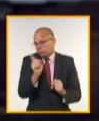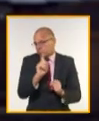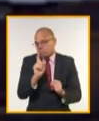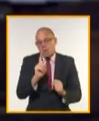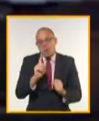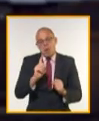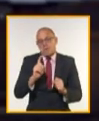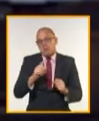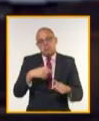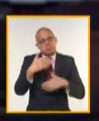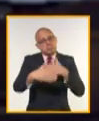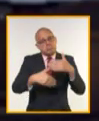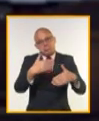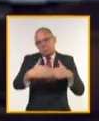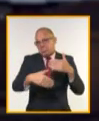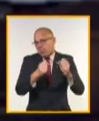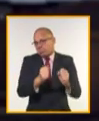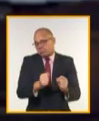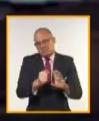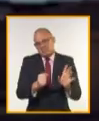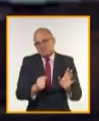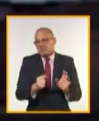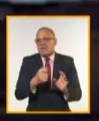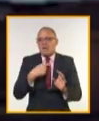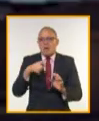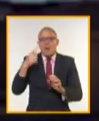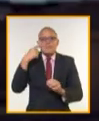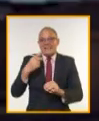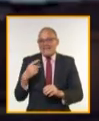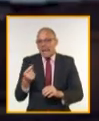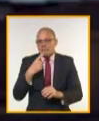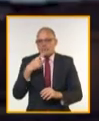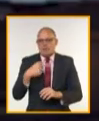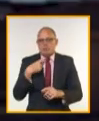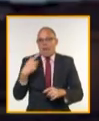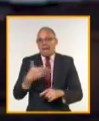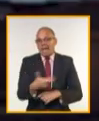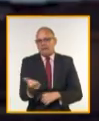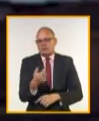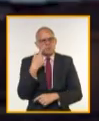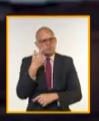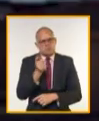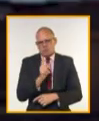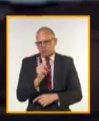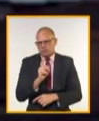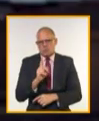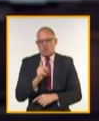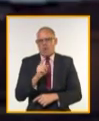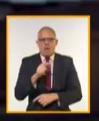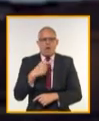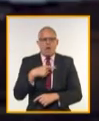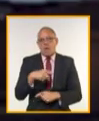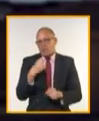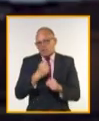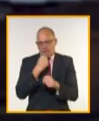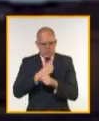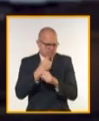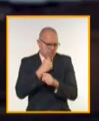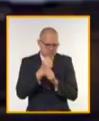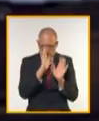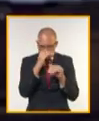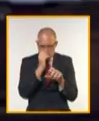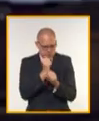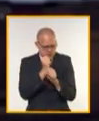veces contraían matrimonio y establecían una familia fija. La propia necesidad les hacía